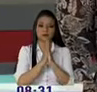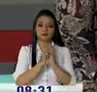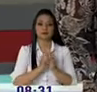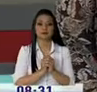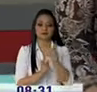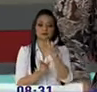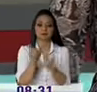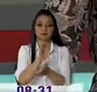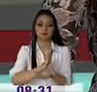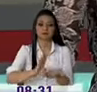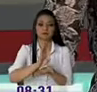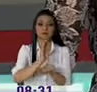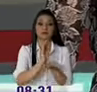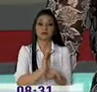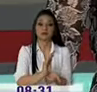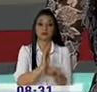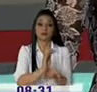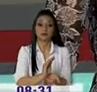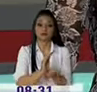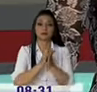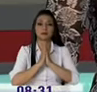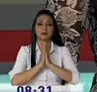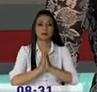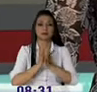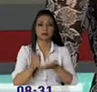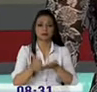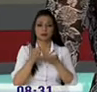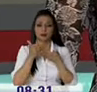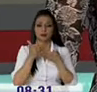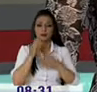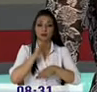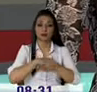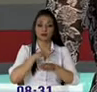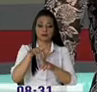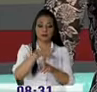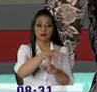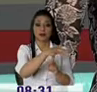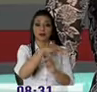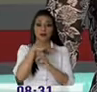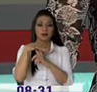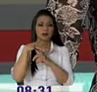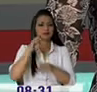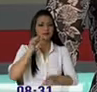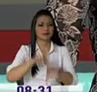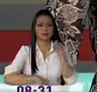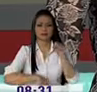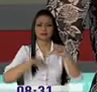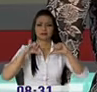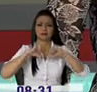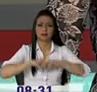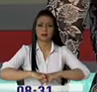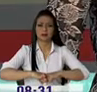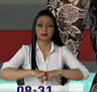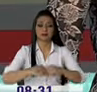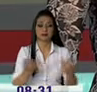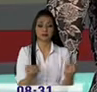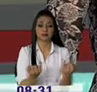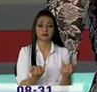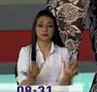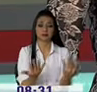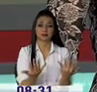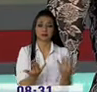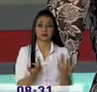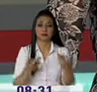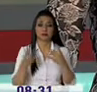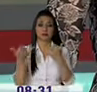Moradores del sector de San Roque están solicitando ayuda inmediata, ya que el parque infantil está en muy malas condiciones, lleno de maleza y